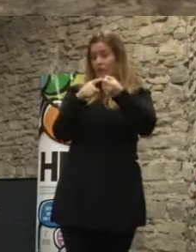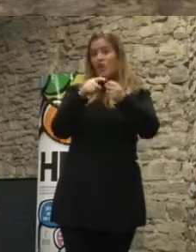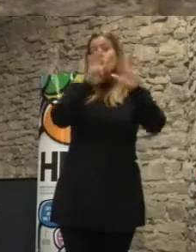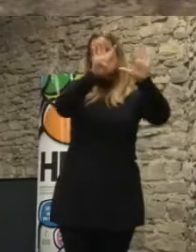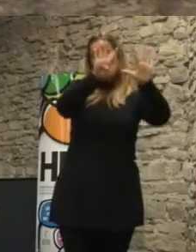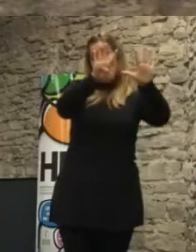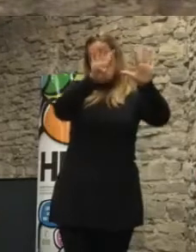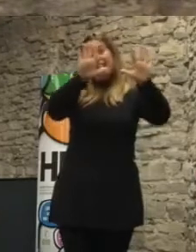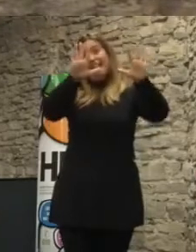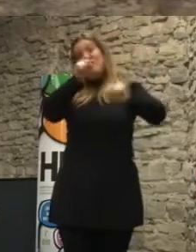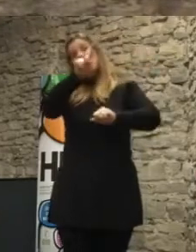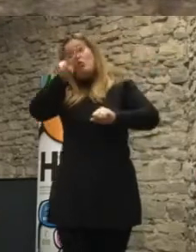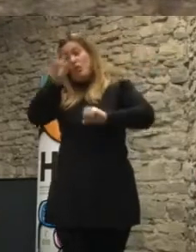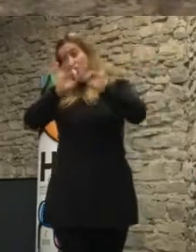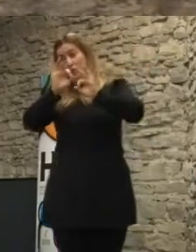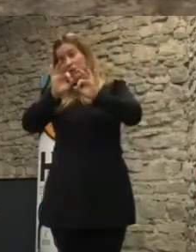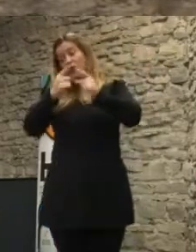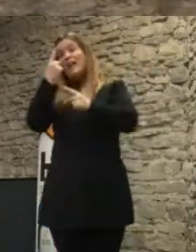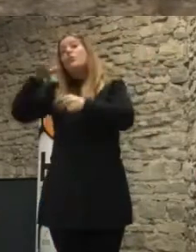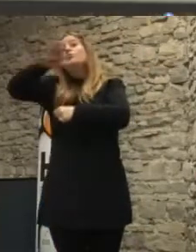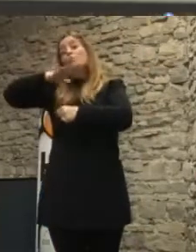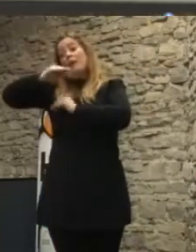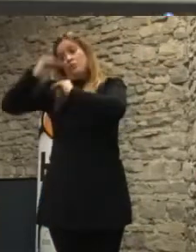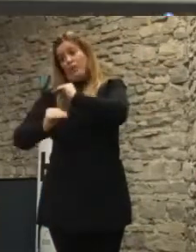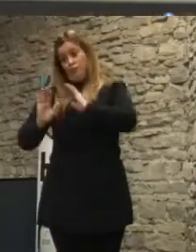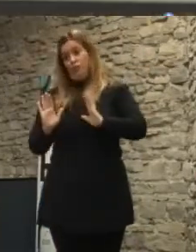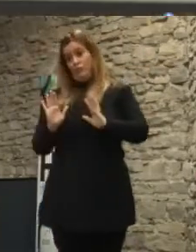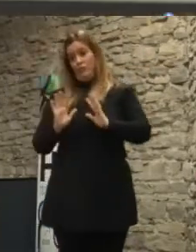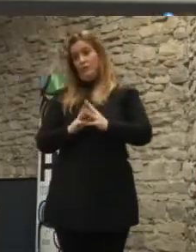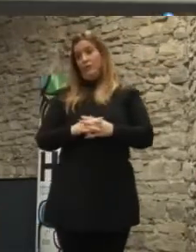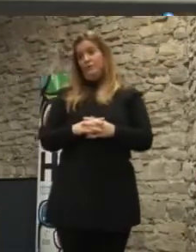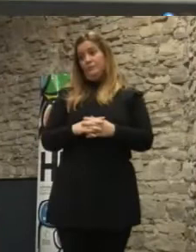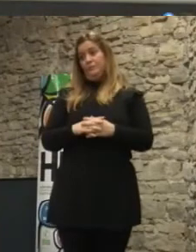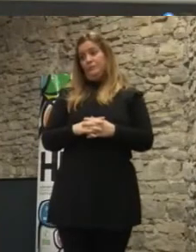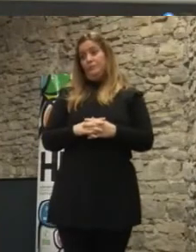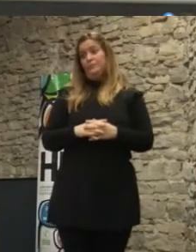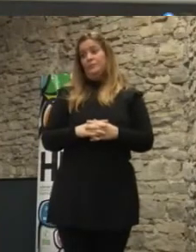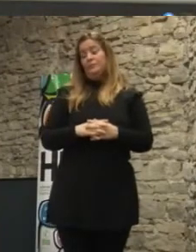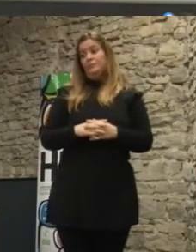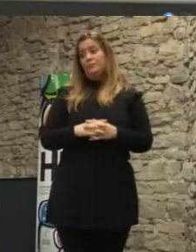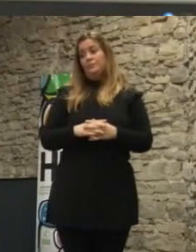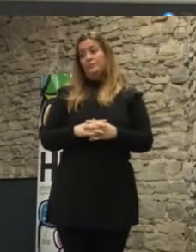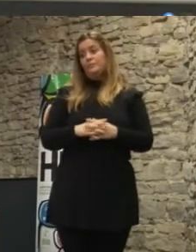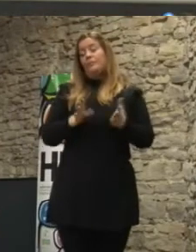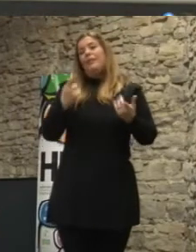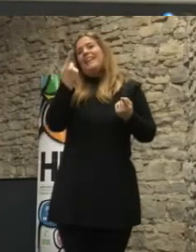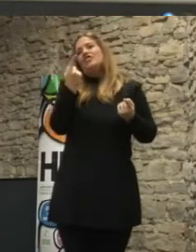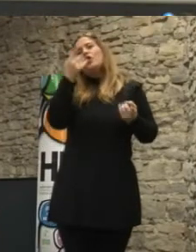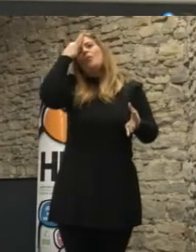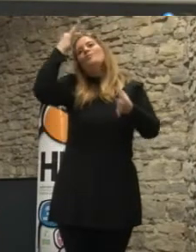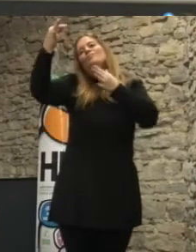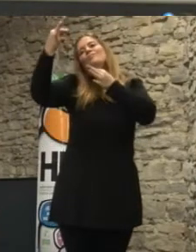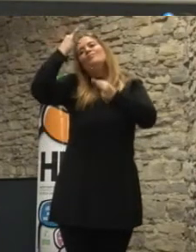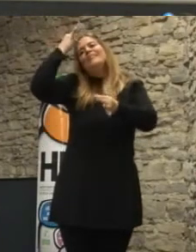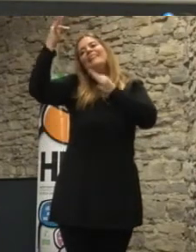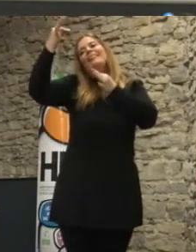barrios baja también de eso. Por lo tanto, estos son brochazos muy gruesos, ¿eh?